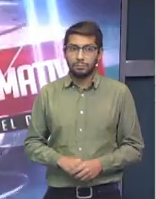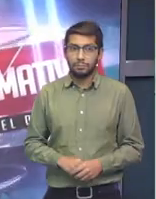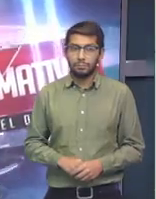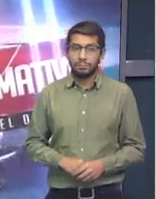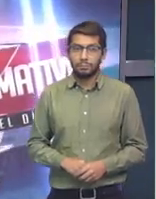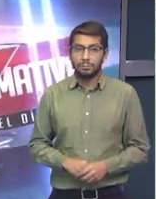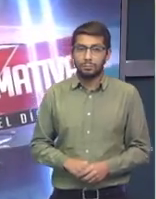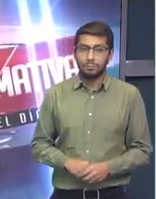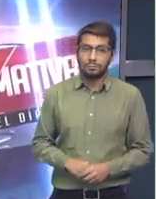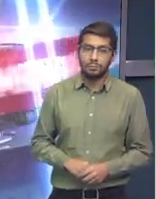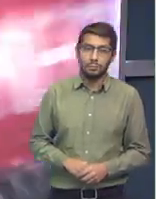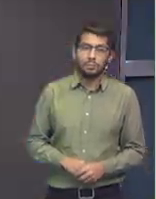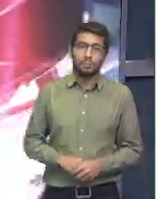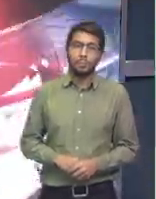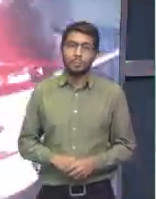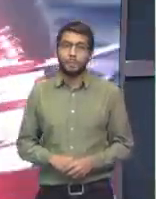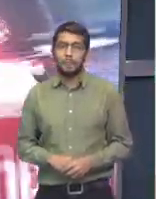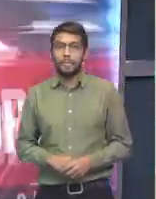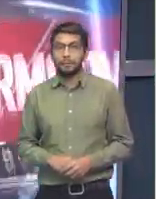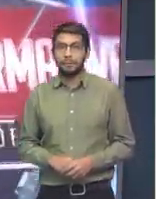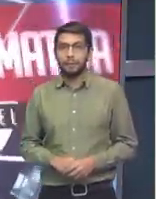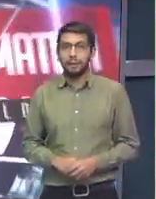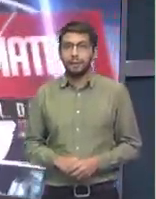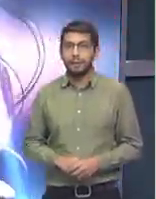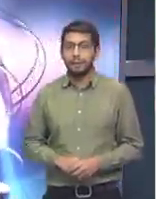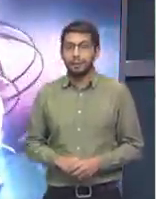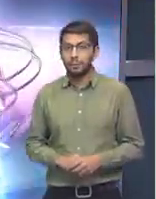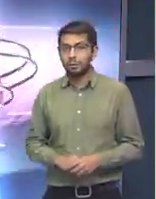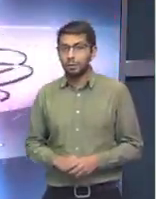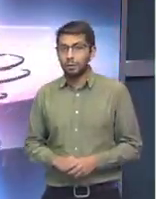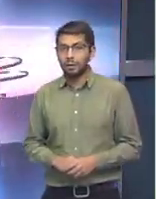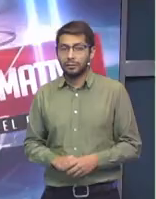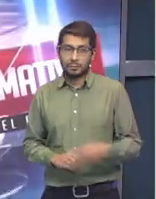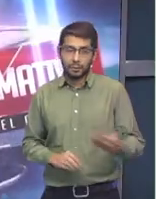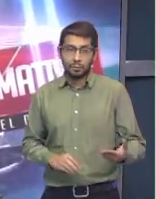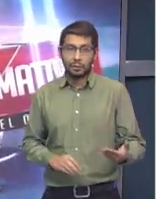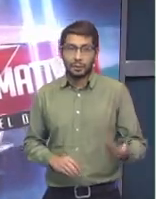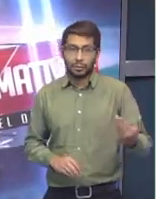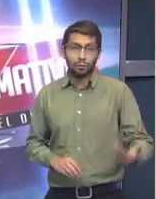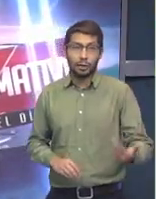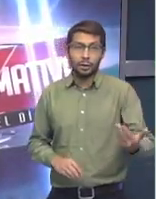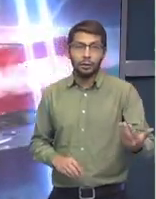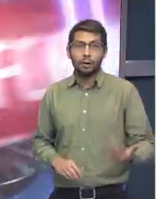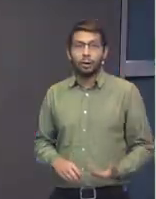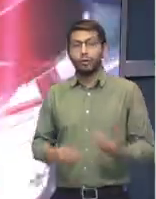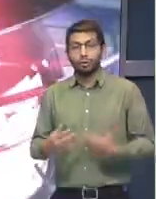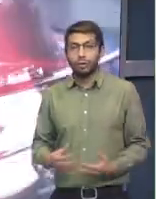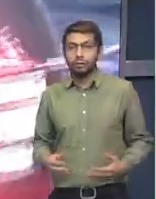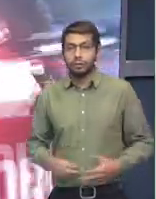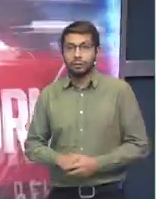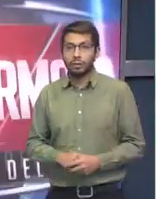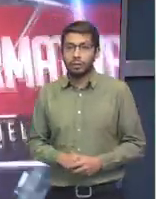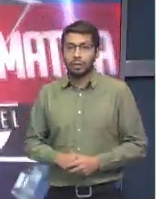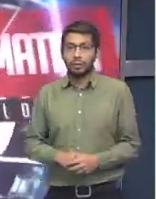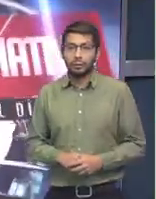de vacunarse a otras personas que realmente lo quieren hacer. Bien, y aprovechamos también justamente para consultarle lo que nos consultan